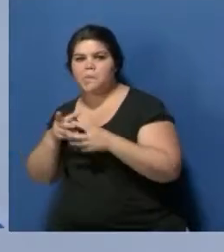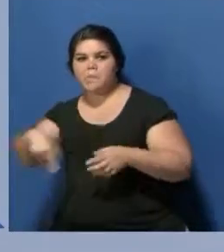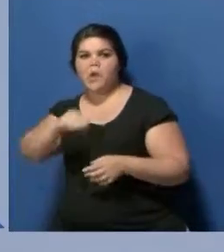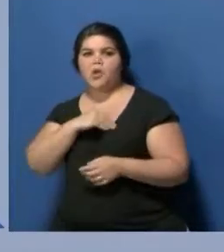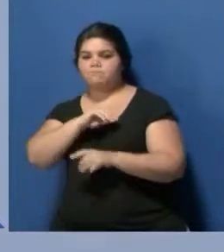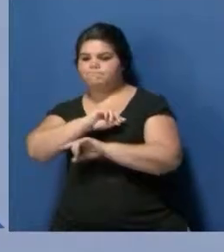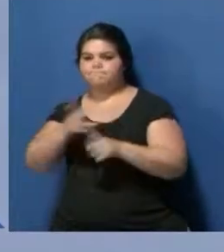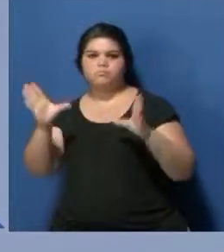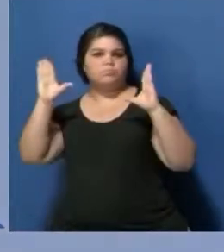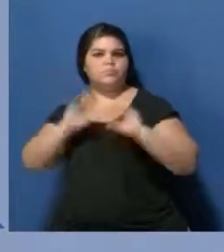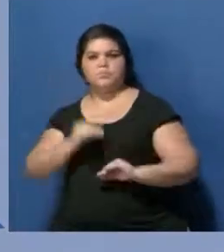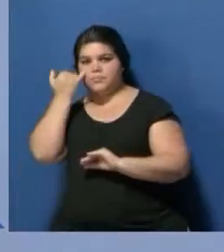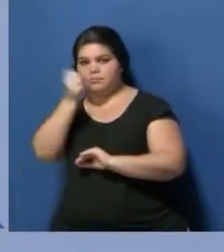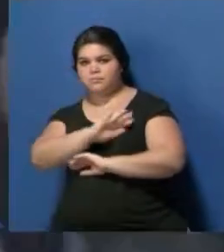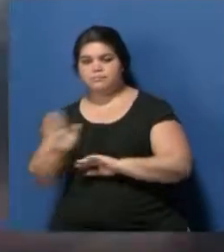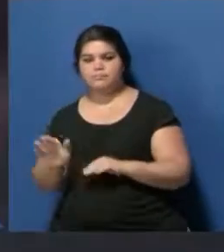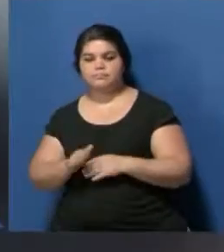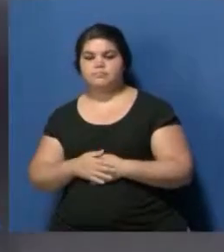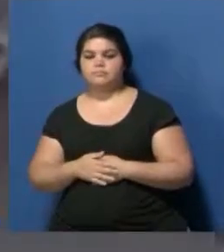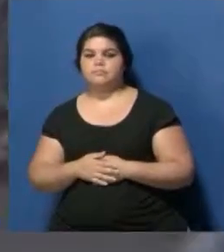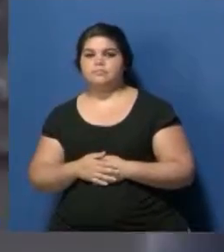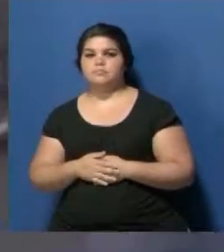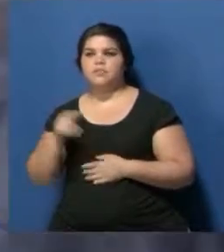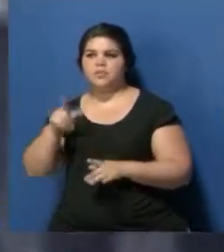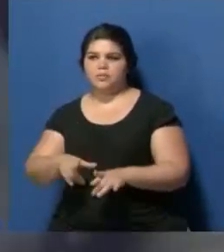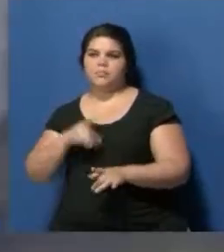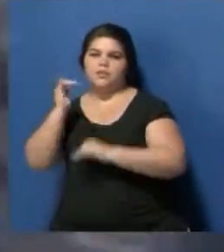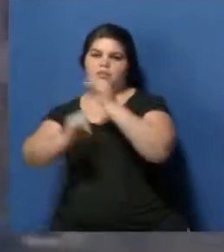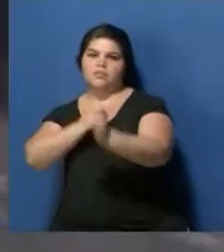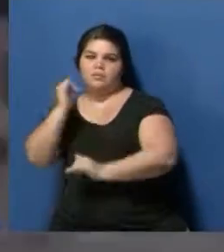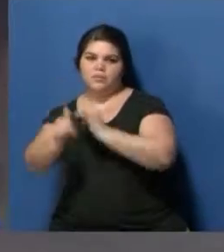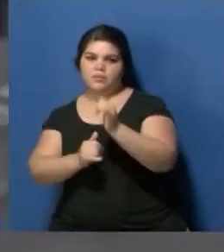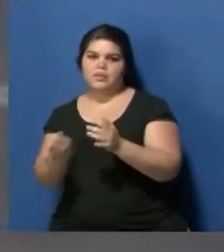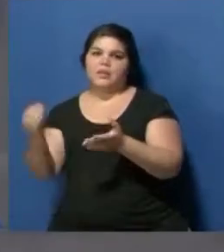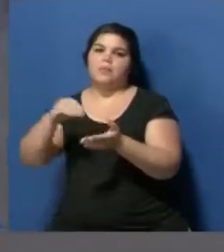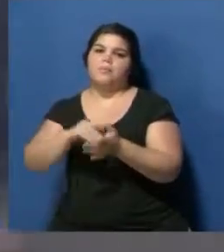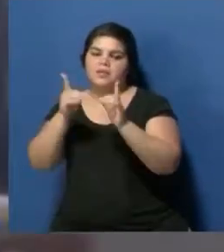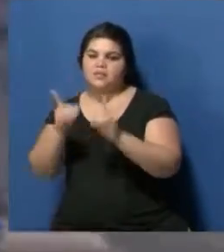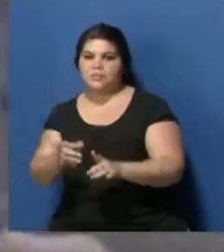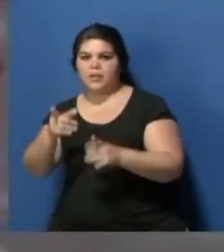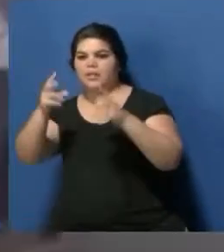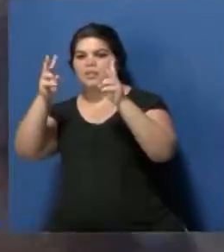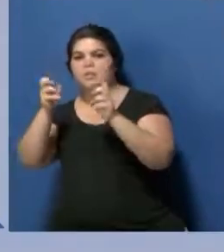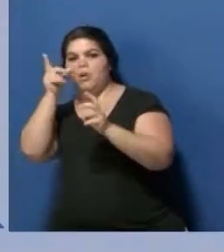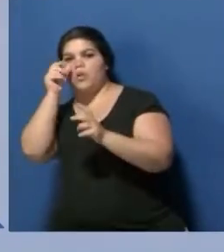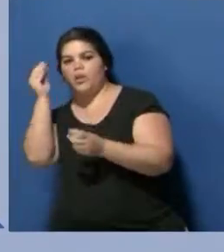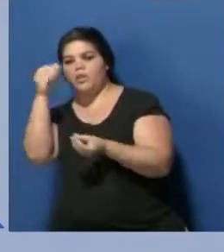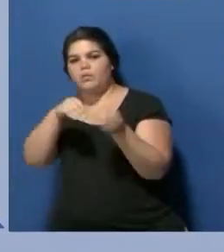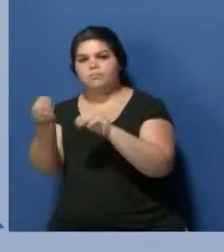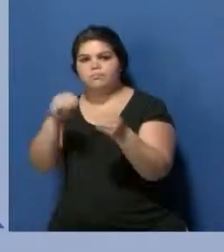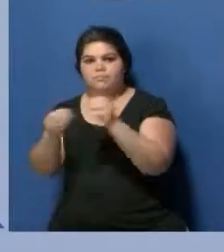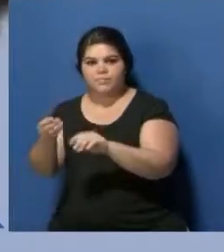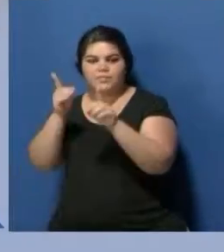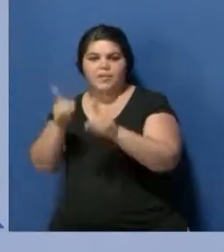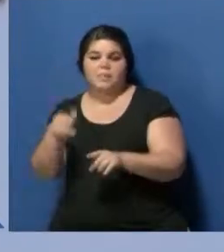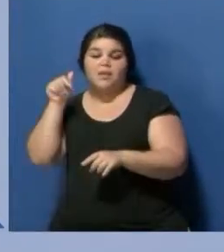hace eclosión. Claro que después, si tenemos tiempo, se puede decir, hay matizado por elementos políticos que, digamos, de alguna manera